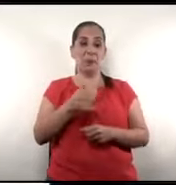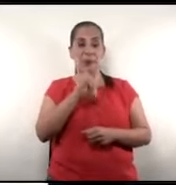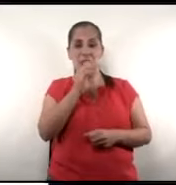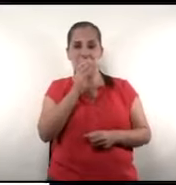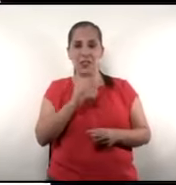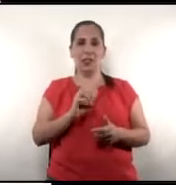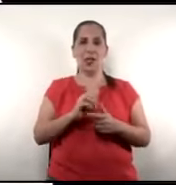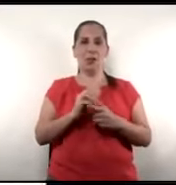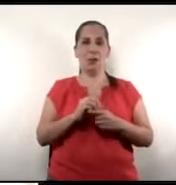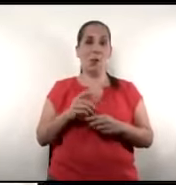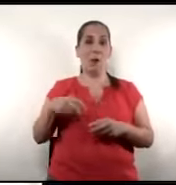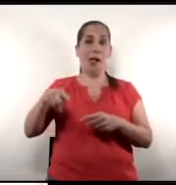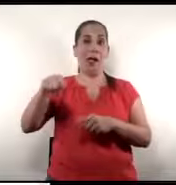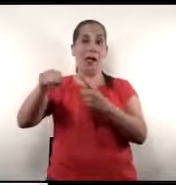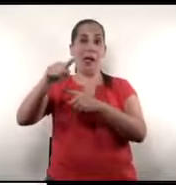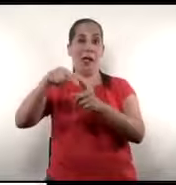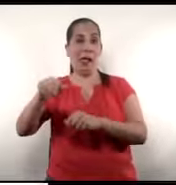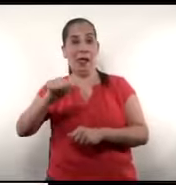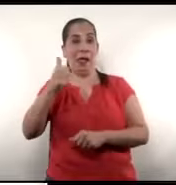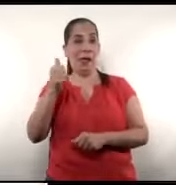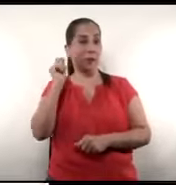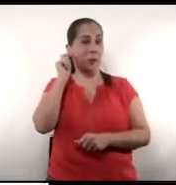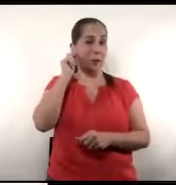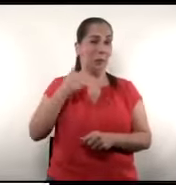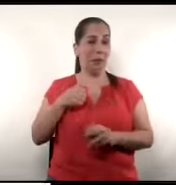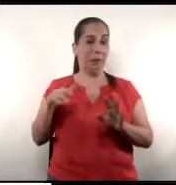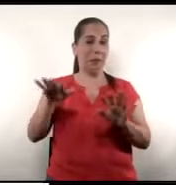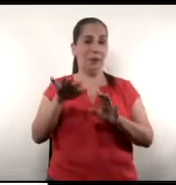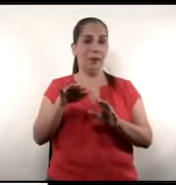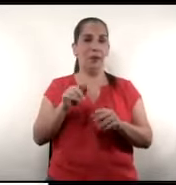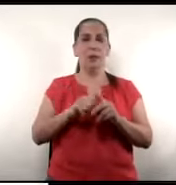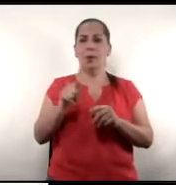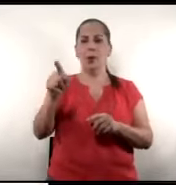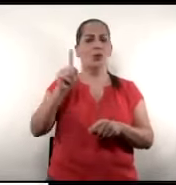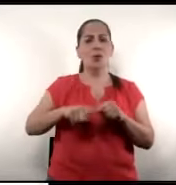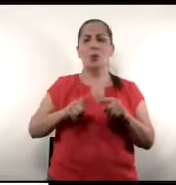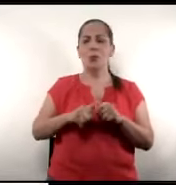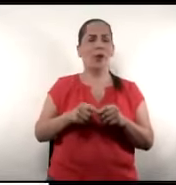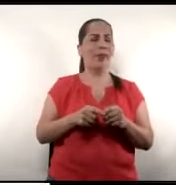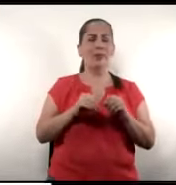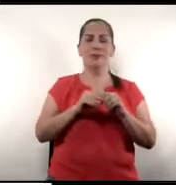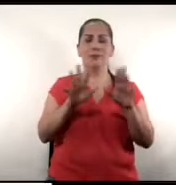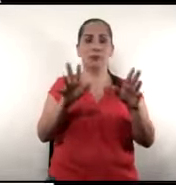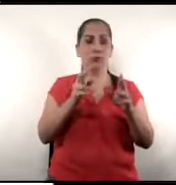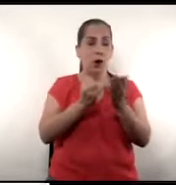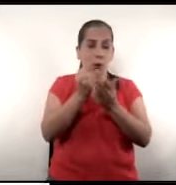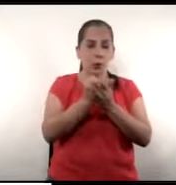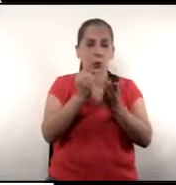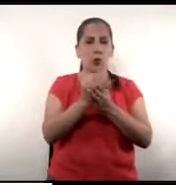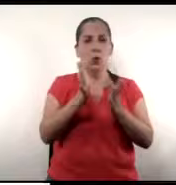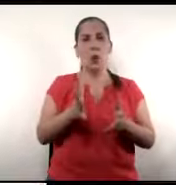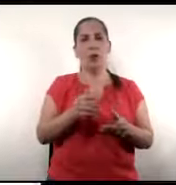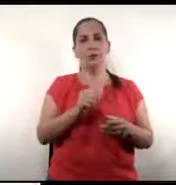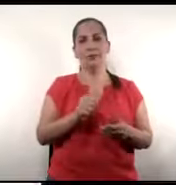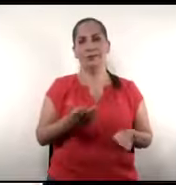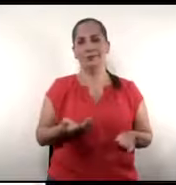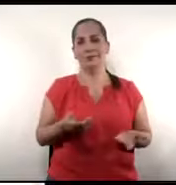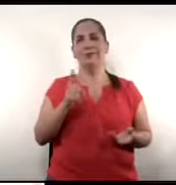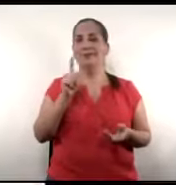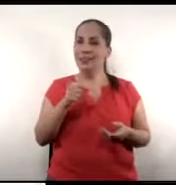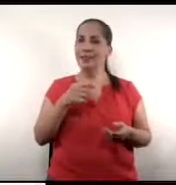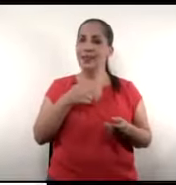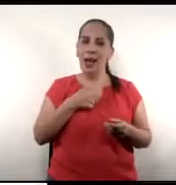¿verdad? Esa persona no puede ser un auditor imparcial. Y entonces tenemos una enormidad de